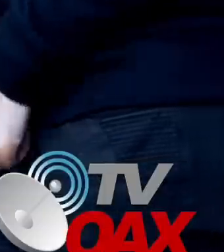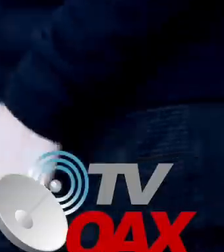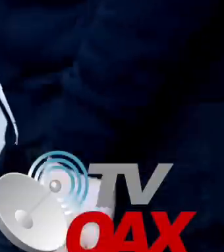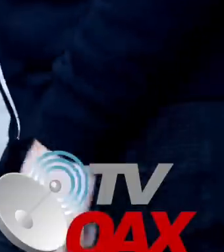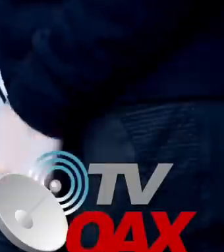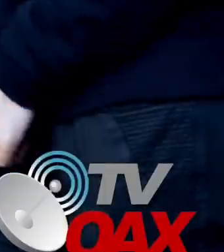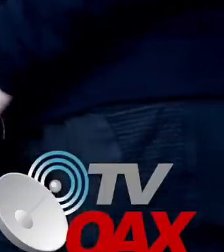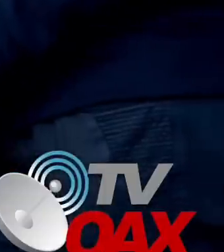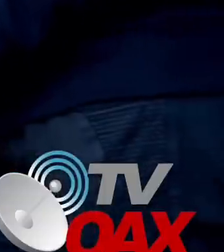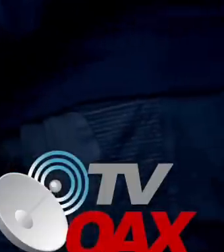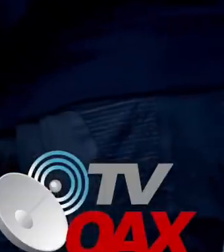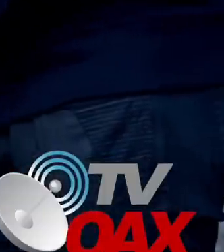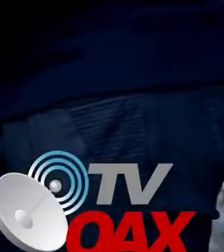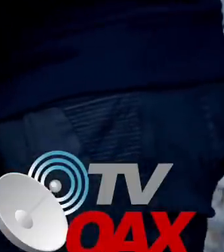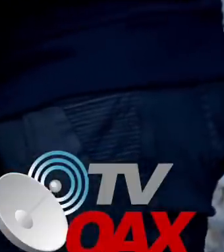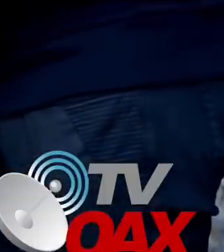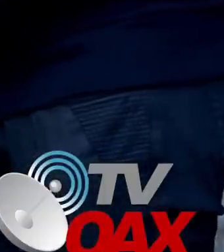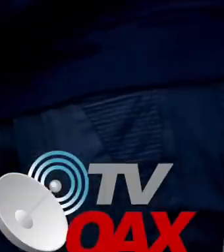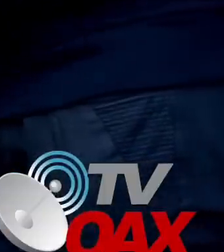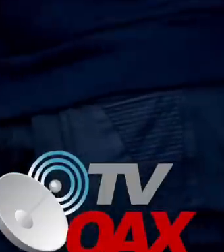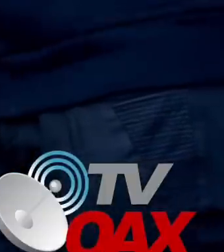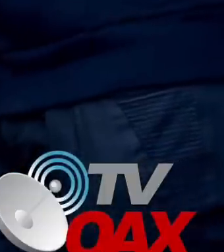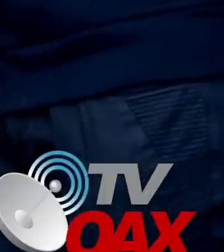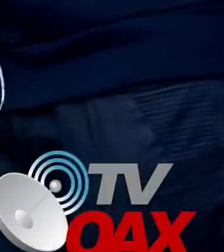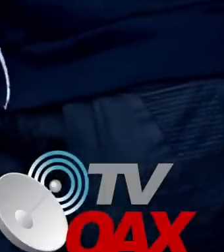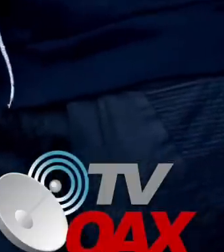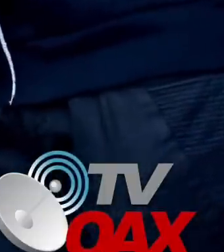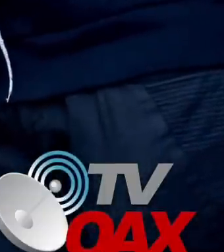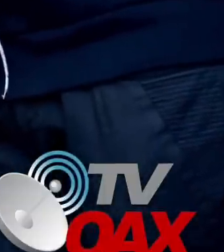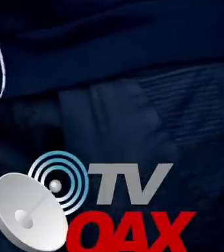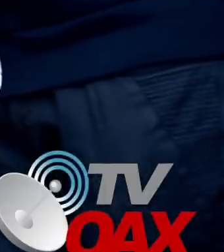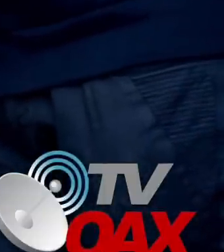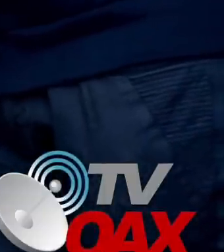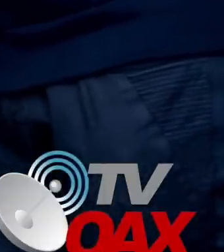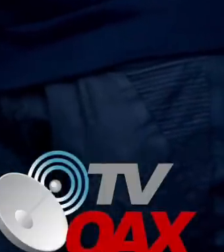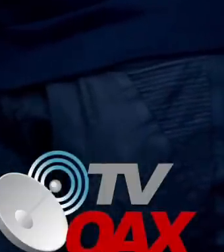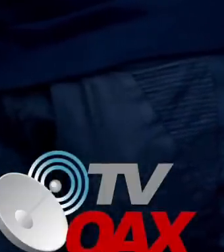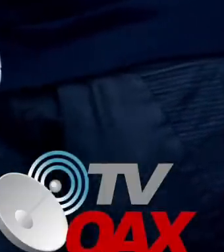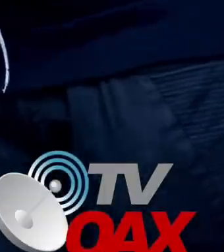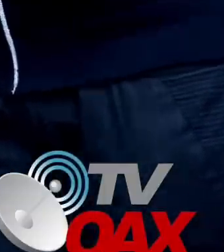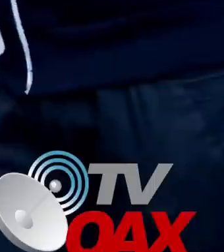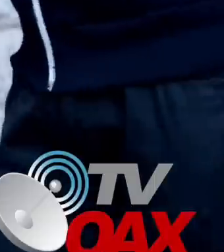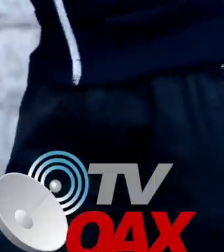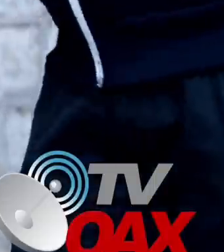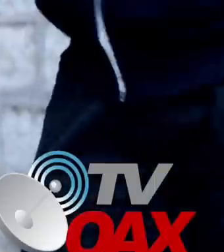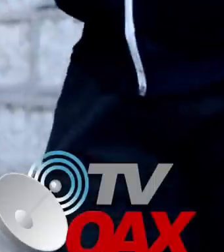conductas antisociales, y hay que cambiar las circunstancias. Hay que